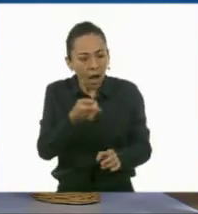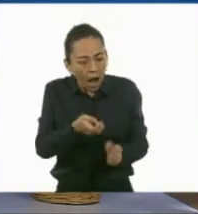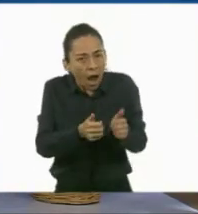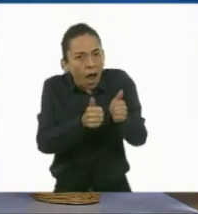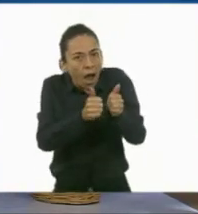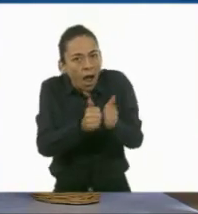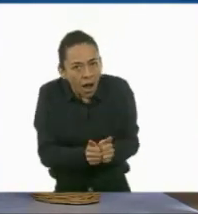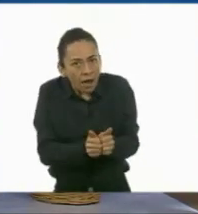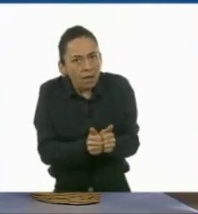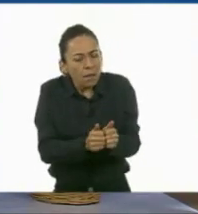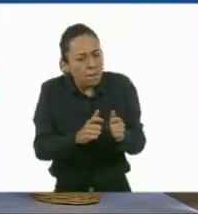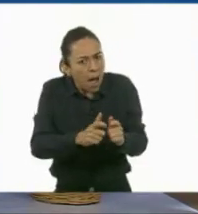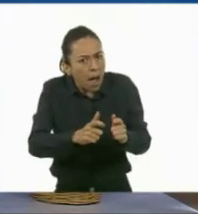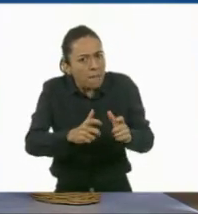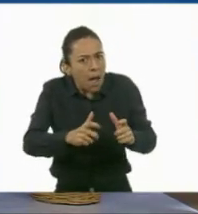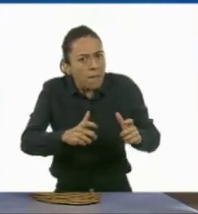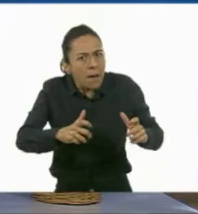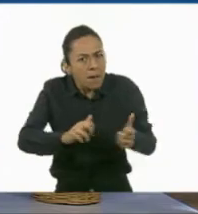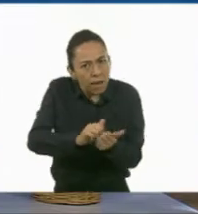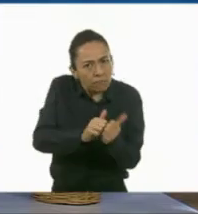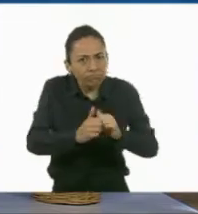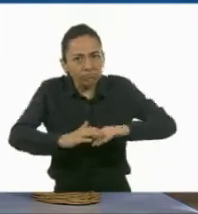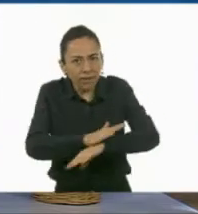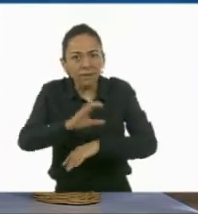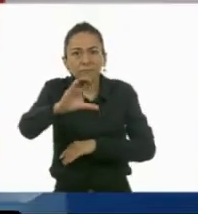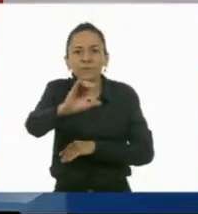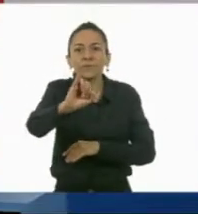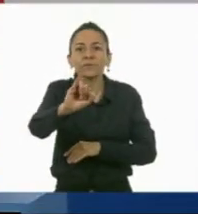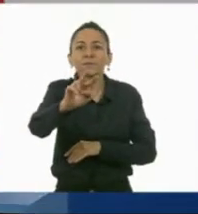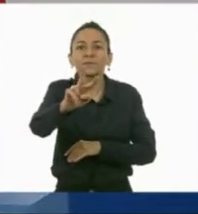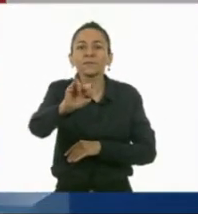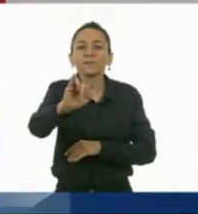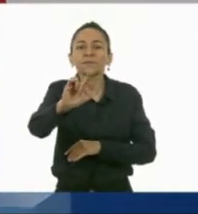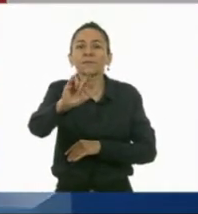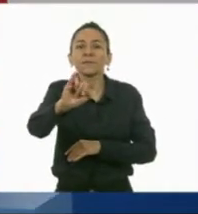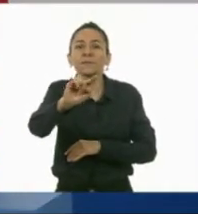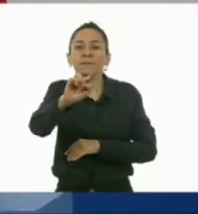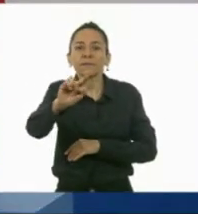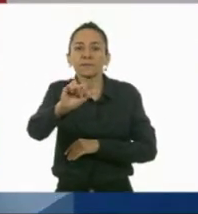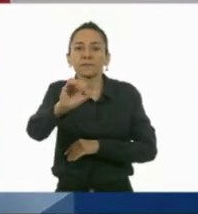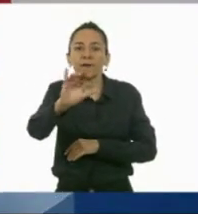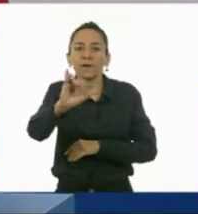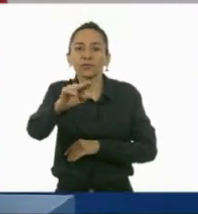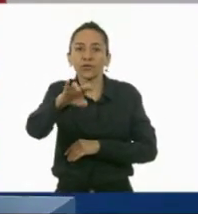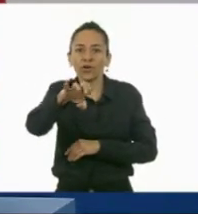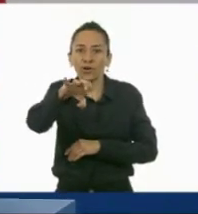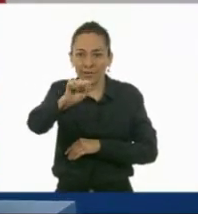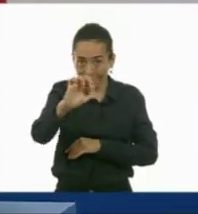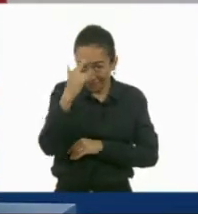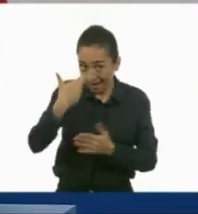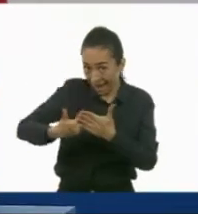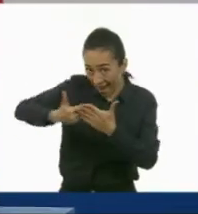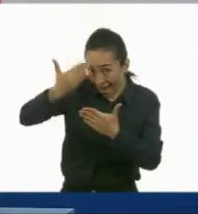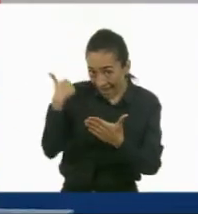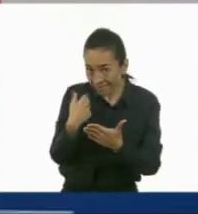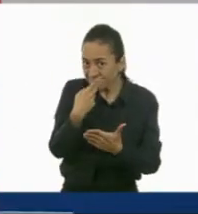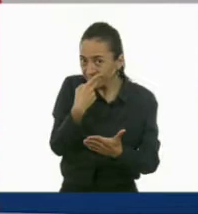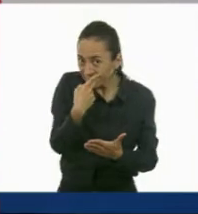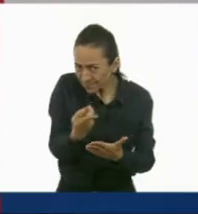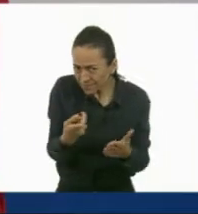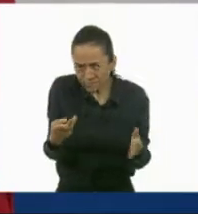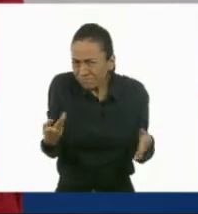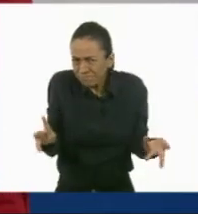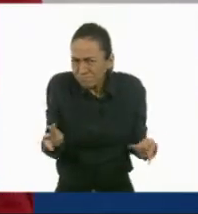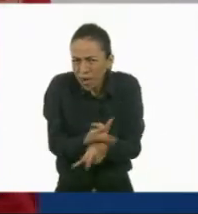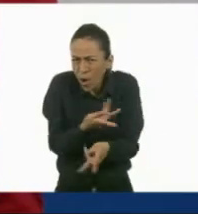usted y yo les preguntaba en esas sesiones, ¿cómo fue que sucedió esto? ¿Ustedes se acuerdan? Hubo un factor